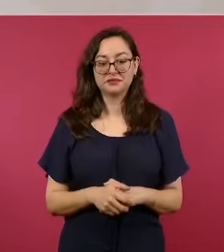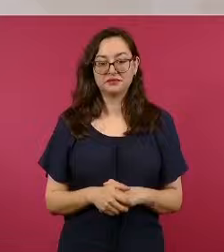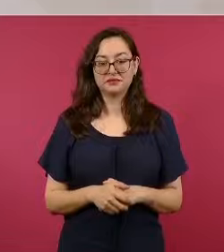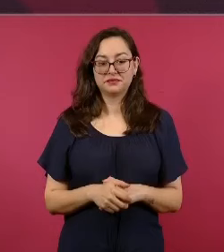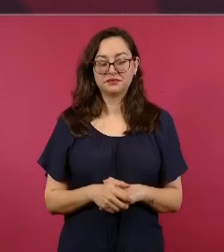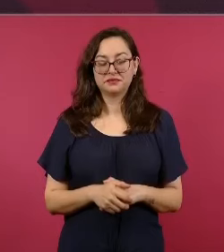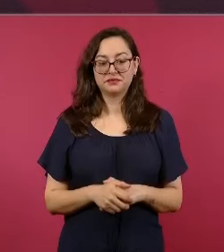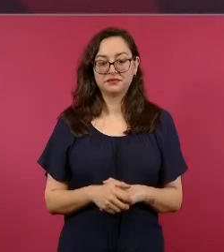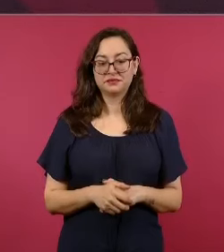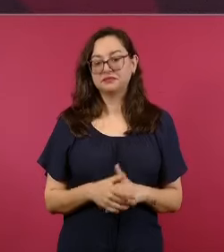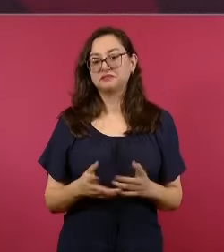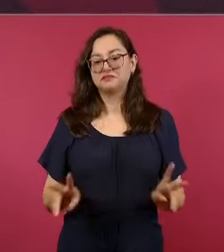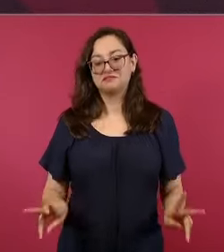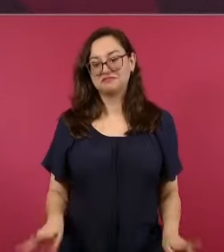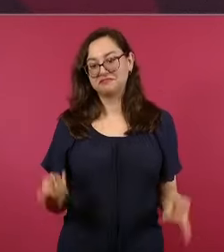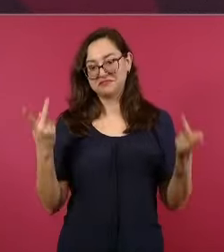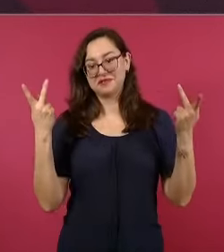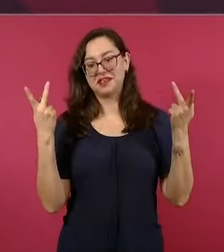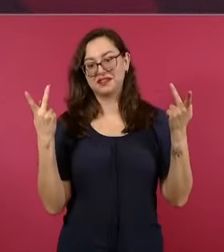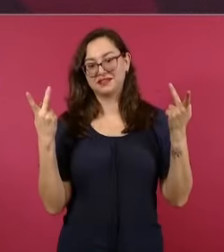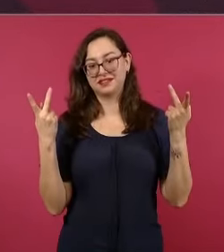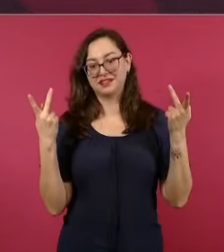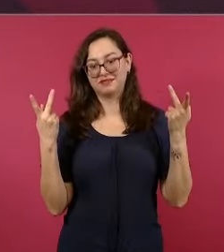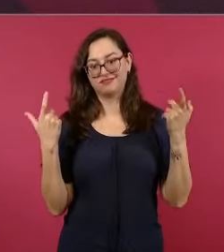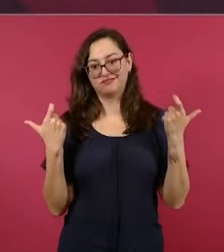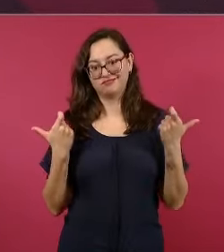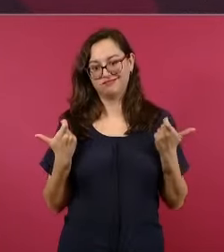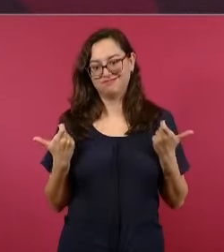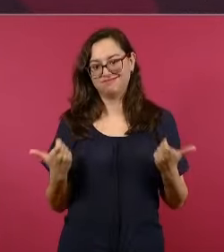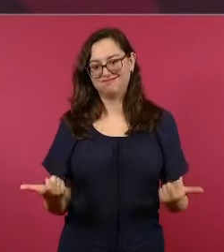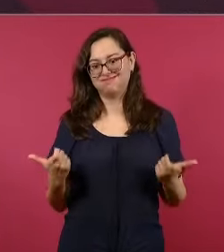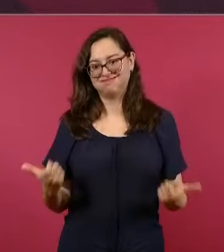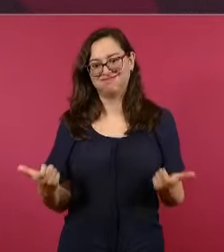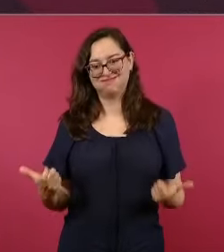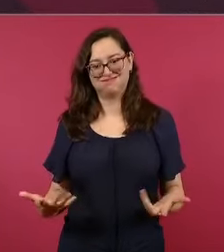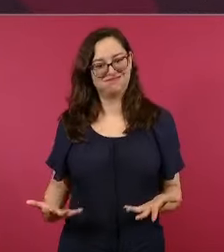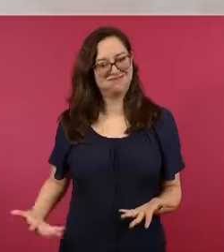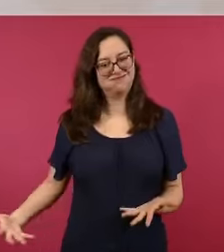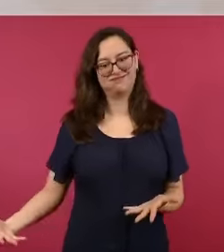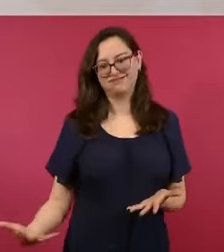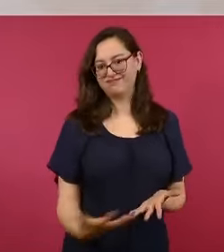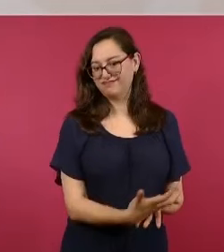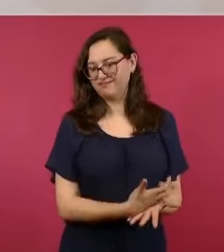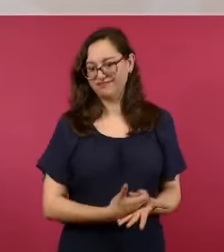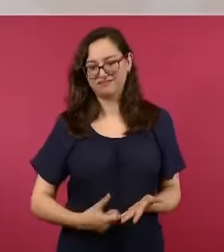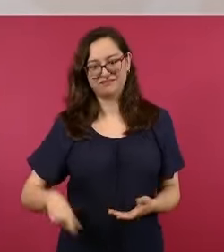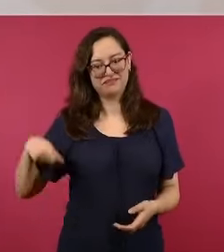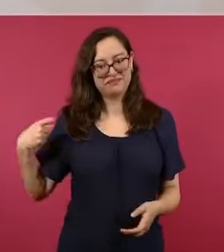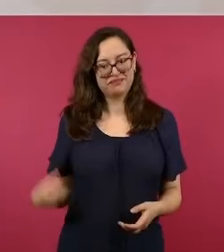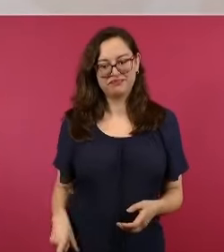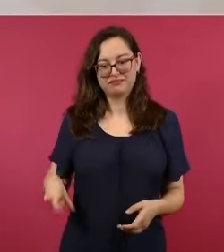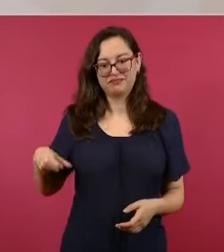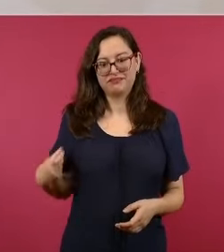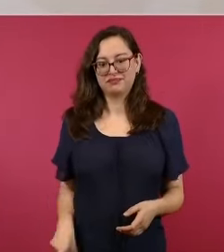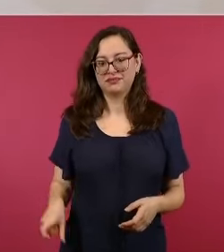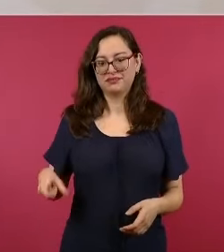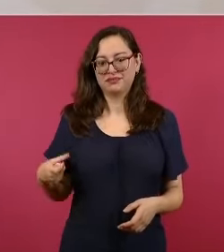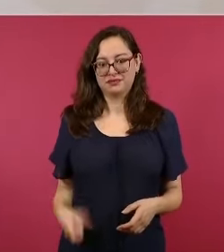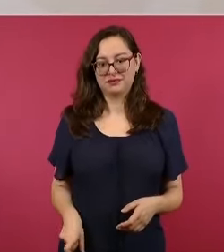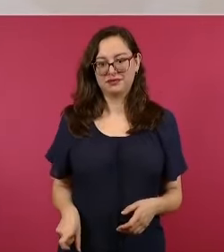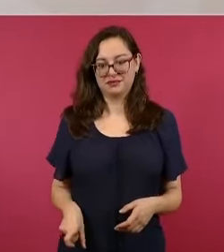él vende no obtiene pues toda la plusvalía de ese